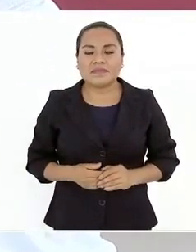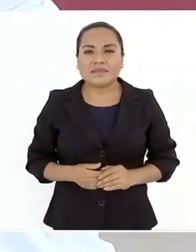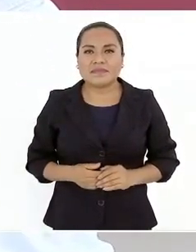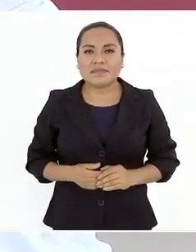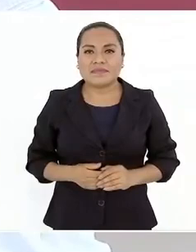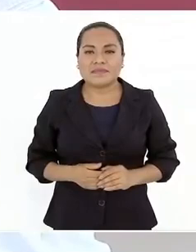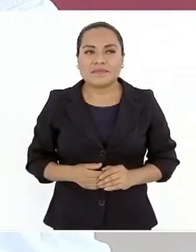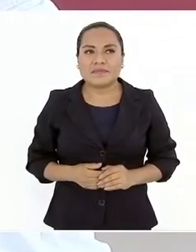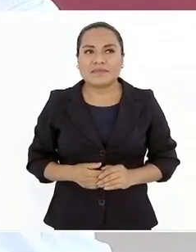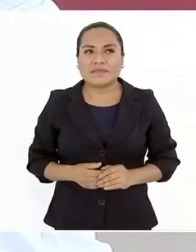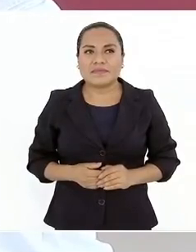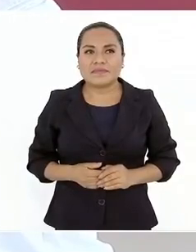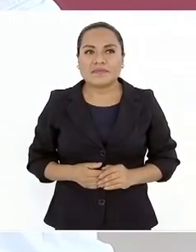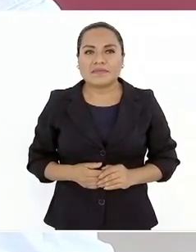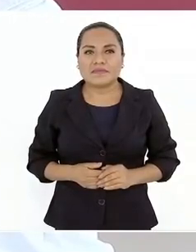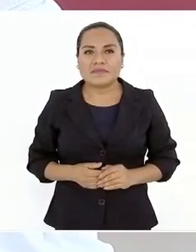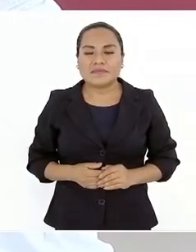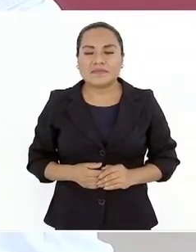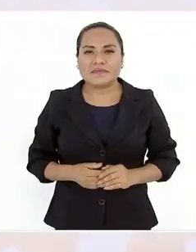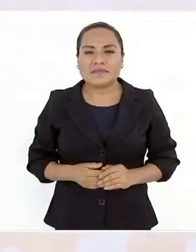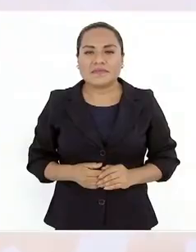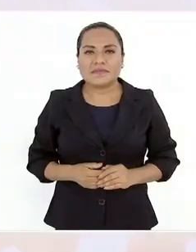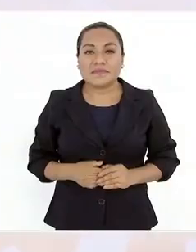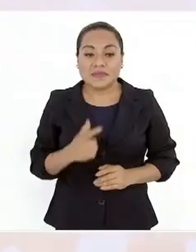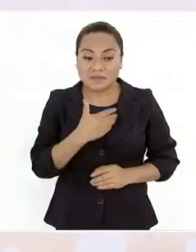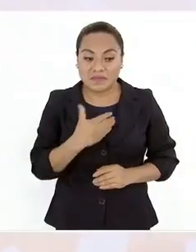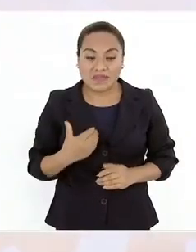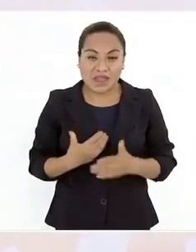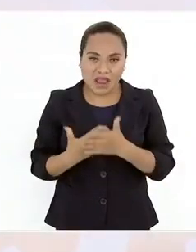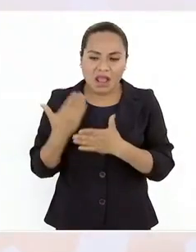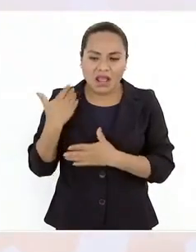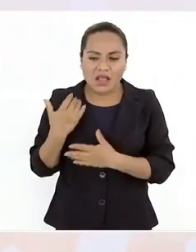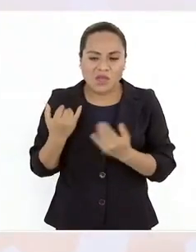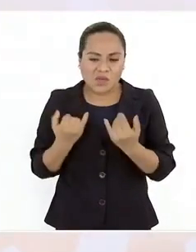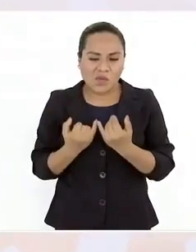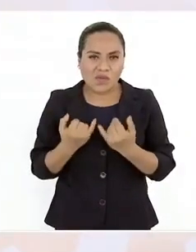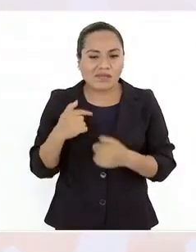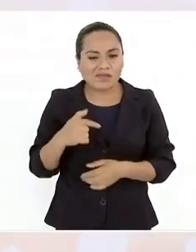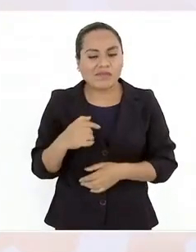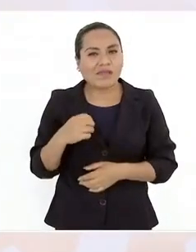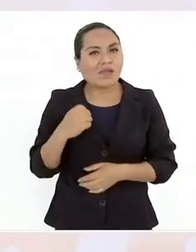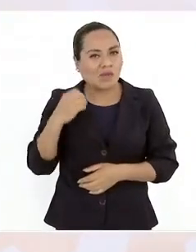nuestro prócer oaxaqueño,